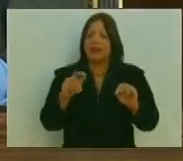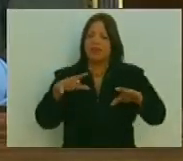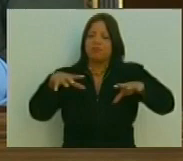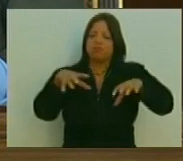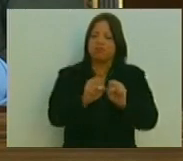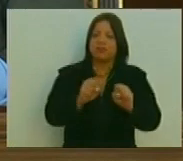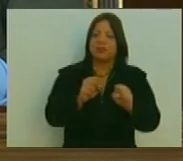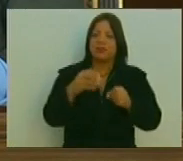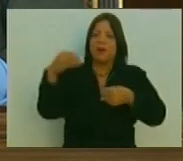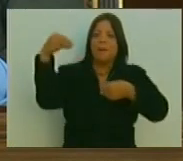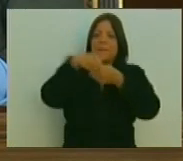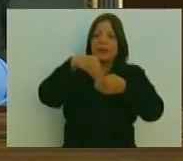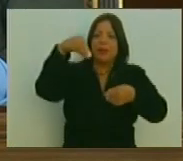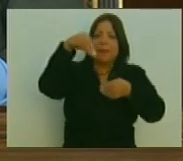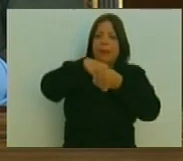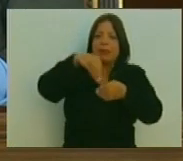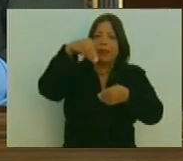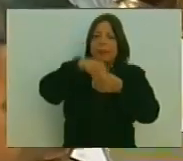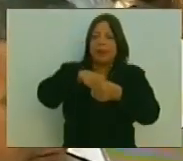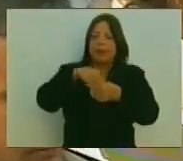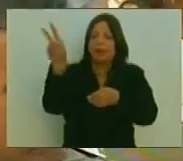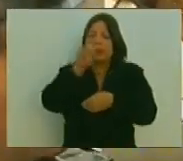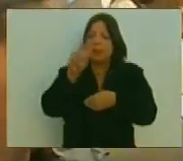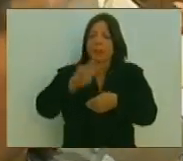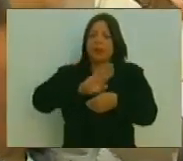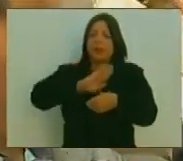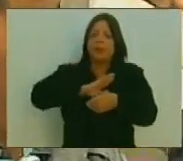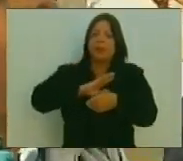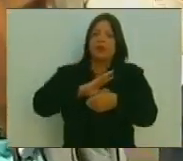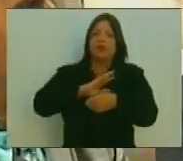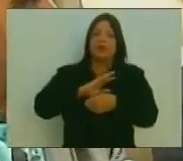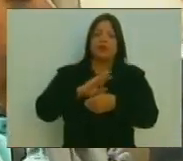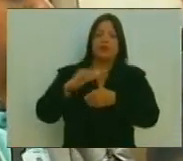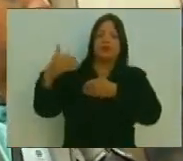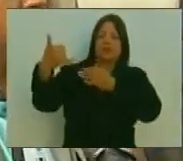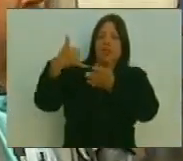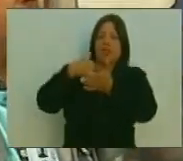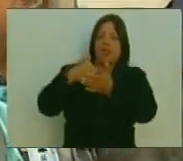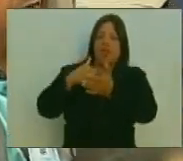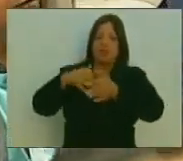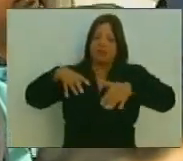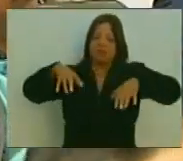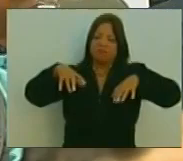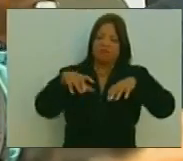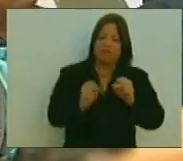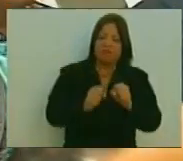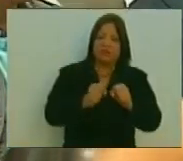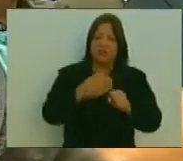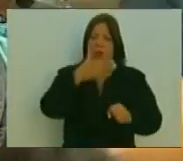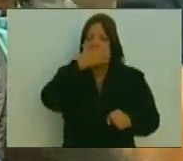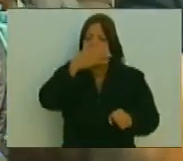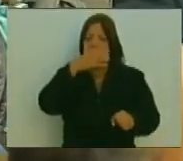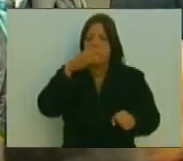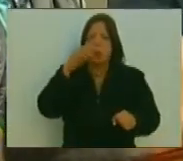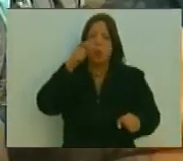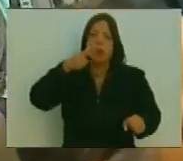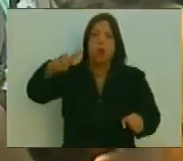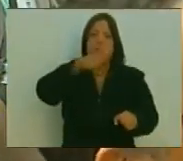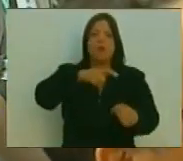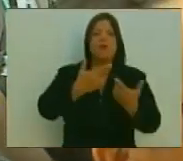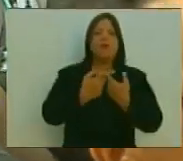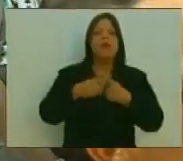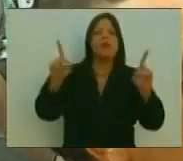en los asuntos internos de la República, vulnerar el derecho del pueblo venezolano a su